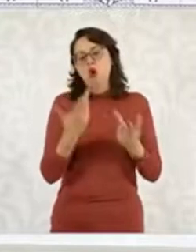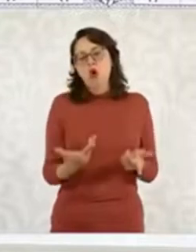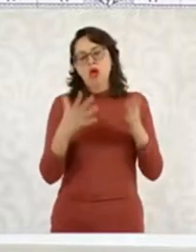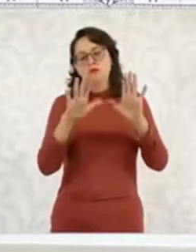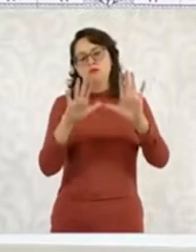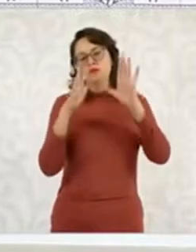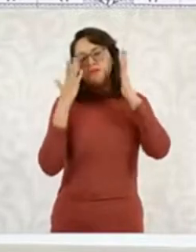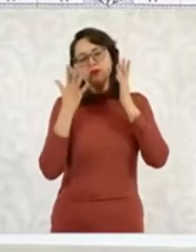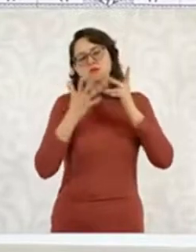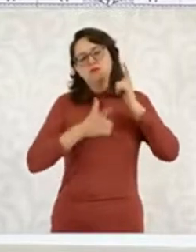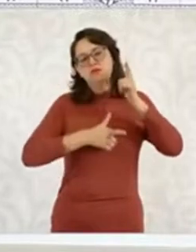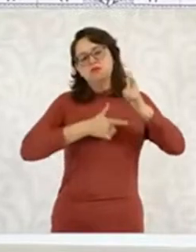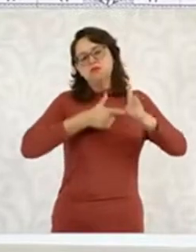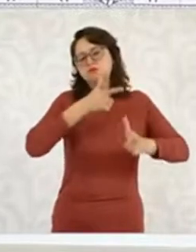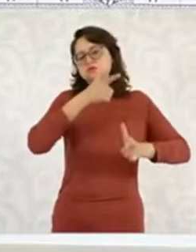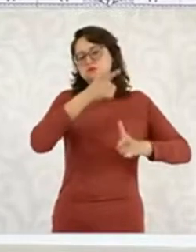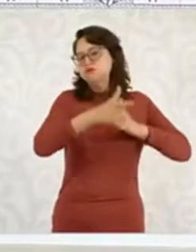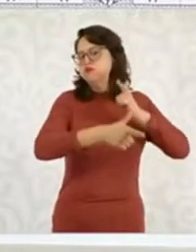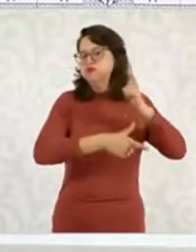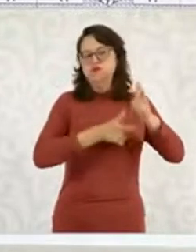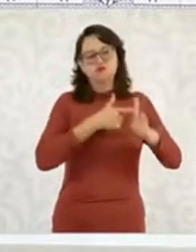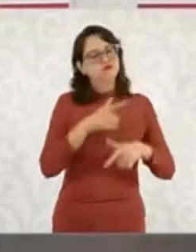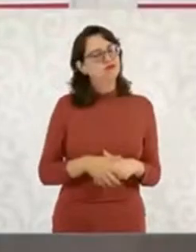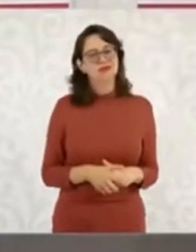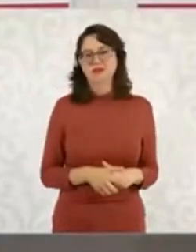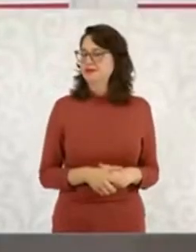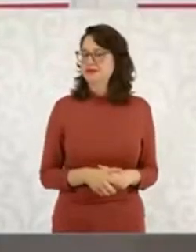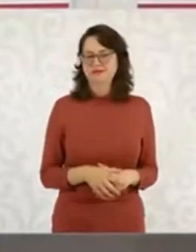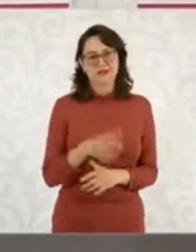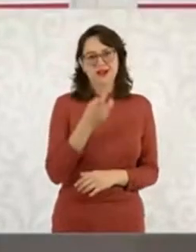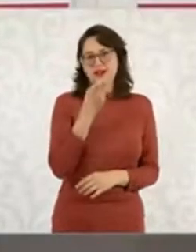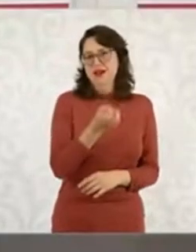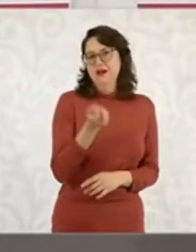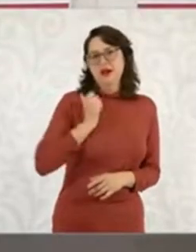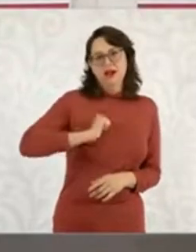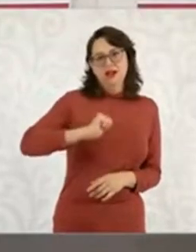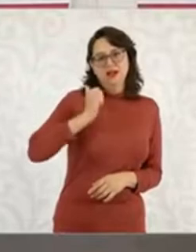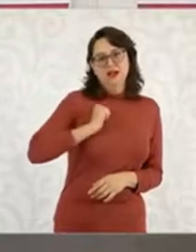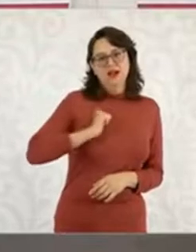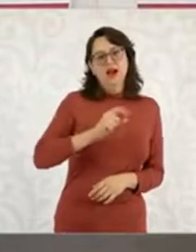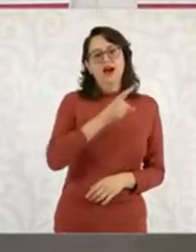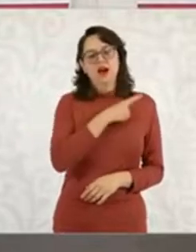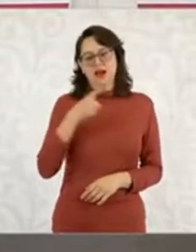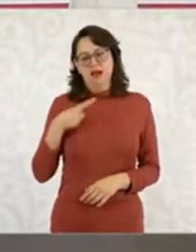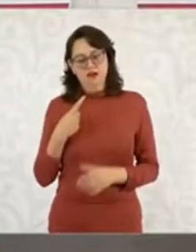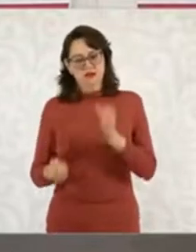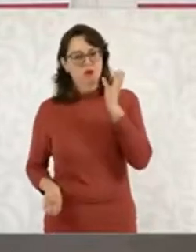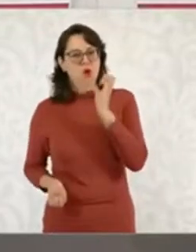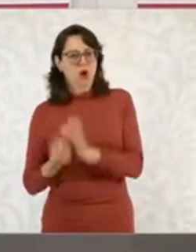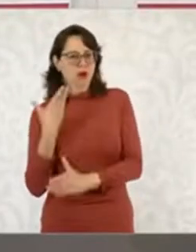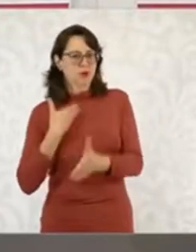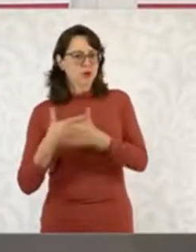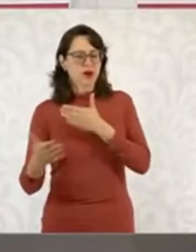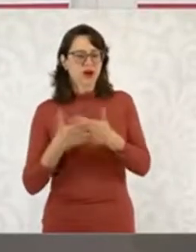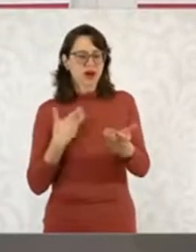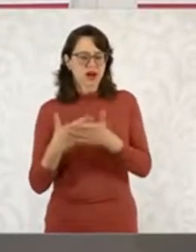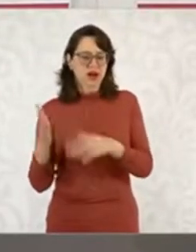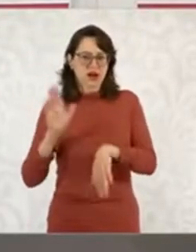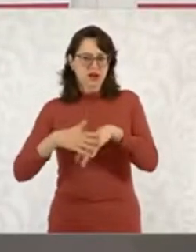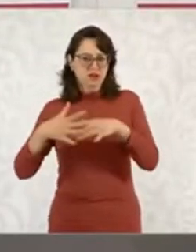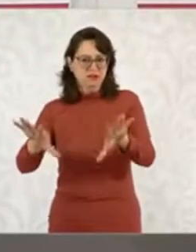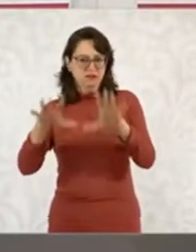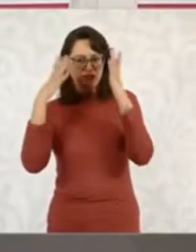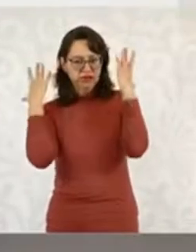agarrar mejor velocidad. Entonces, para poder agarrar mejor velocidad, nos tenemos que salir del trazo actual. En este momento tenemos detectado que eso